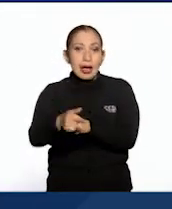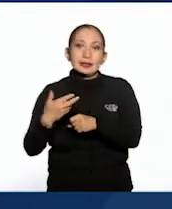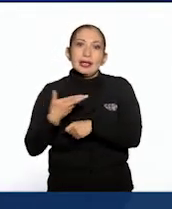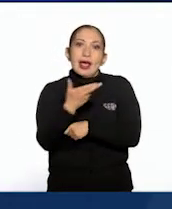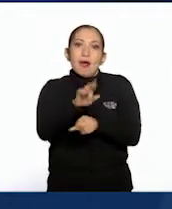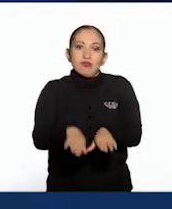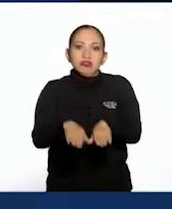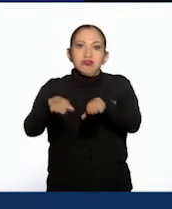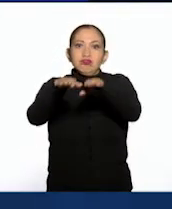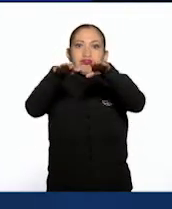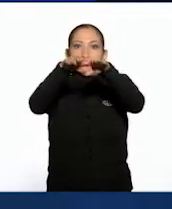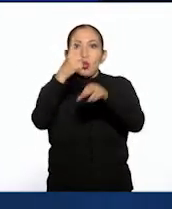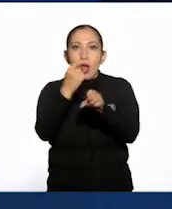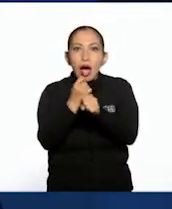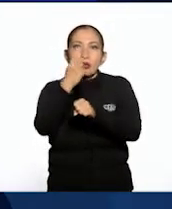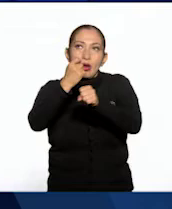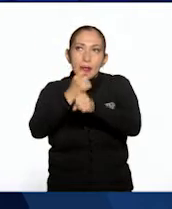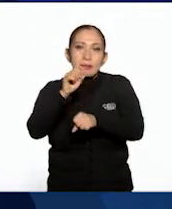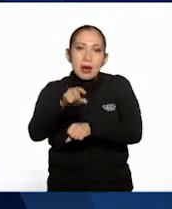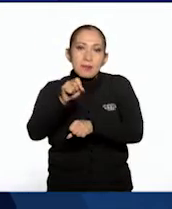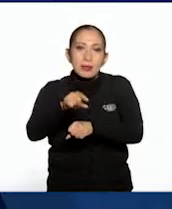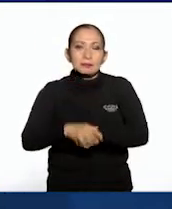las inundaciones anuales.